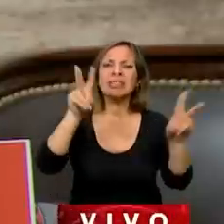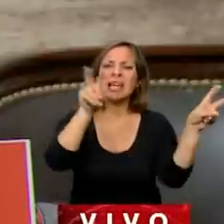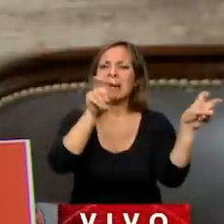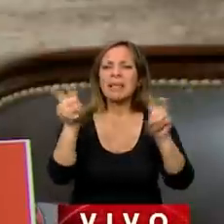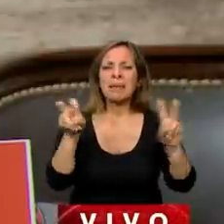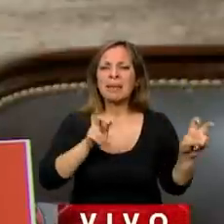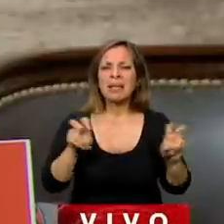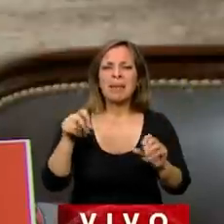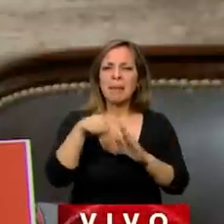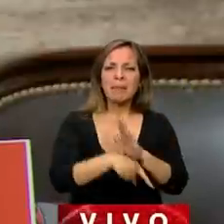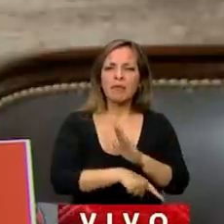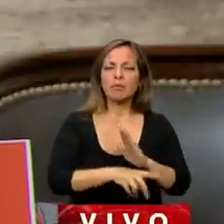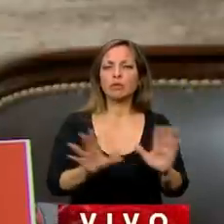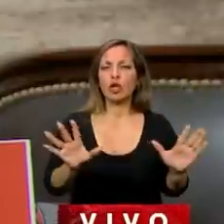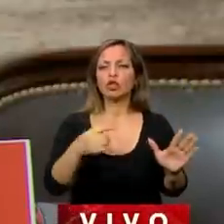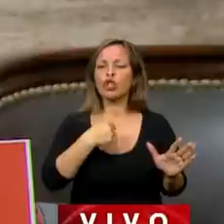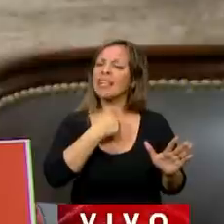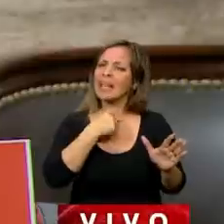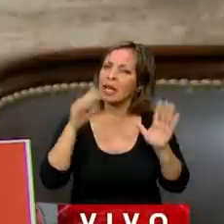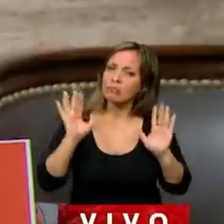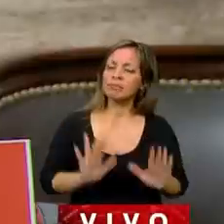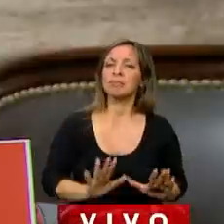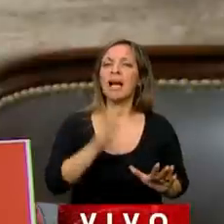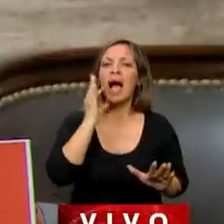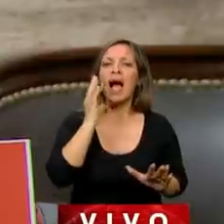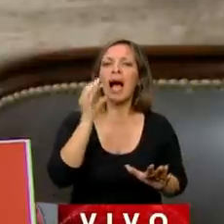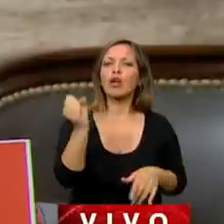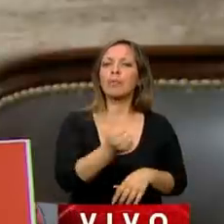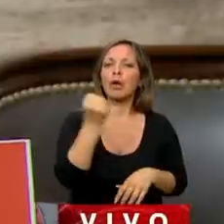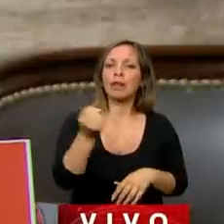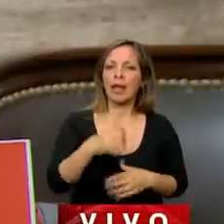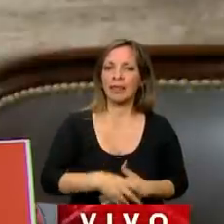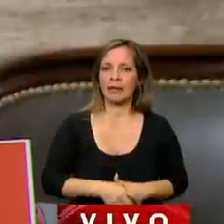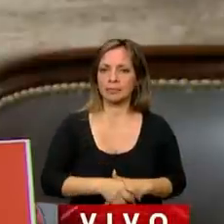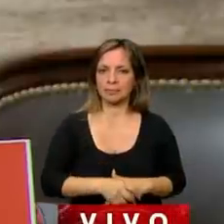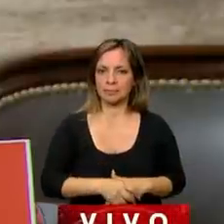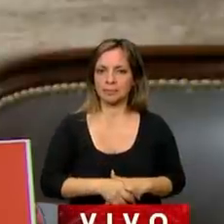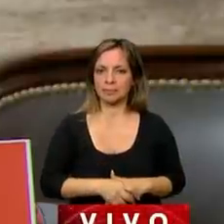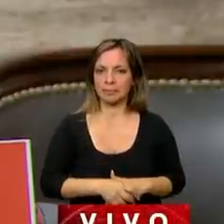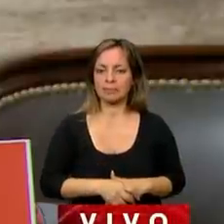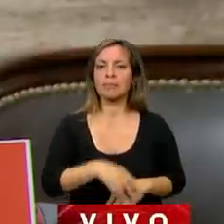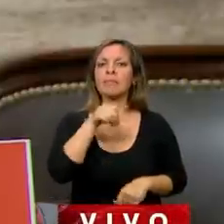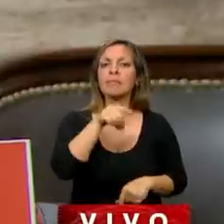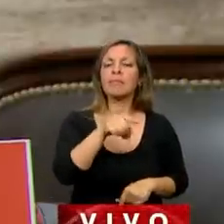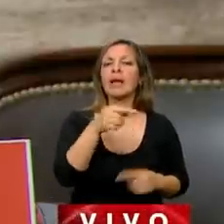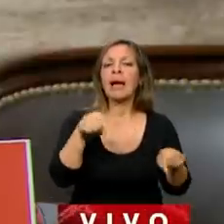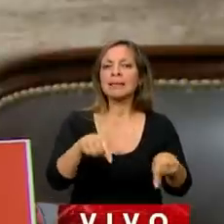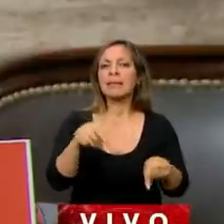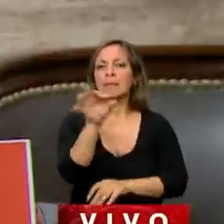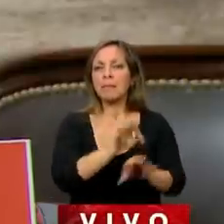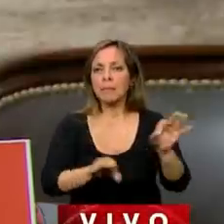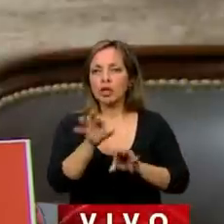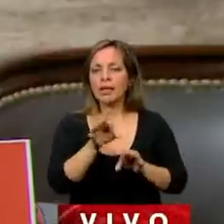me quiero detener en algo que es importante. Este proyecto no contempla algo que